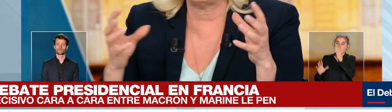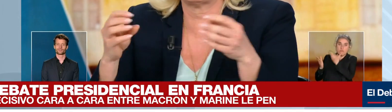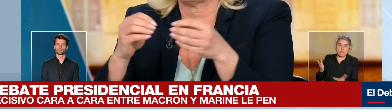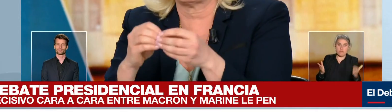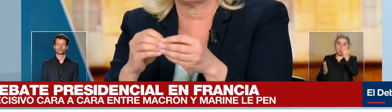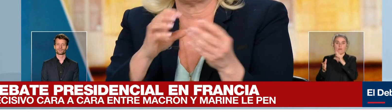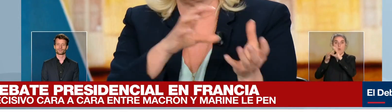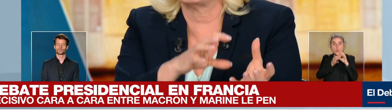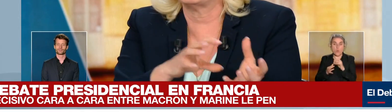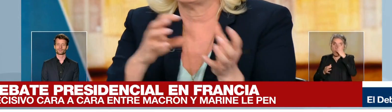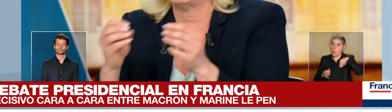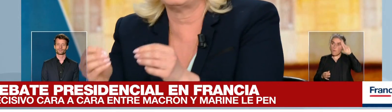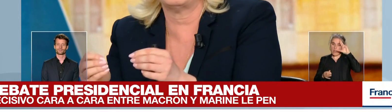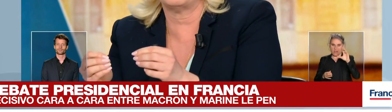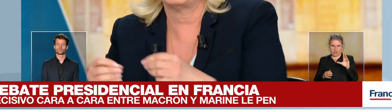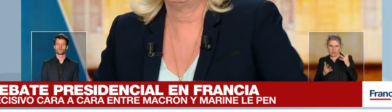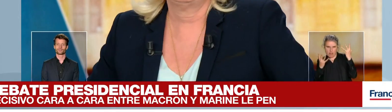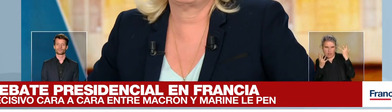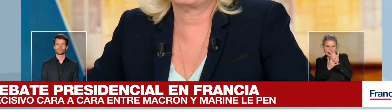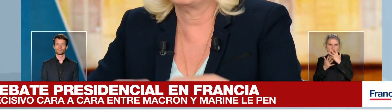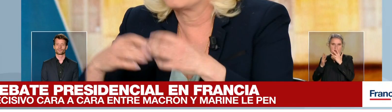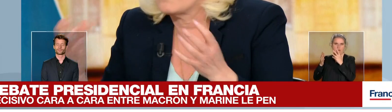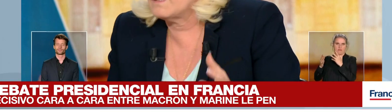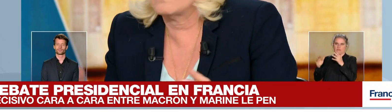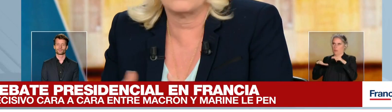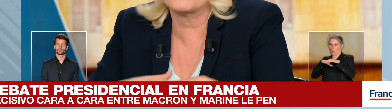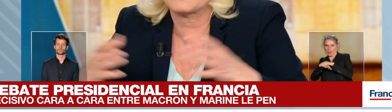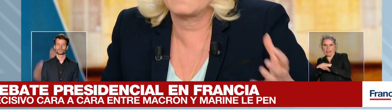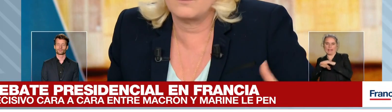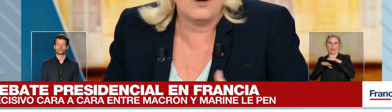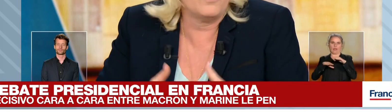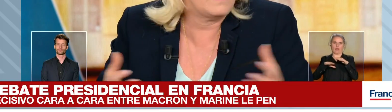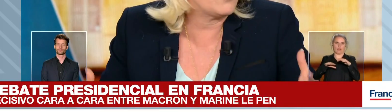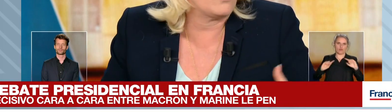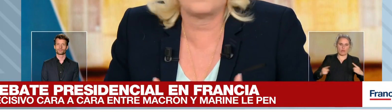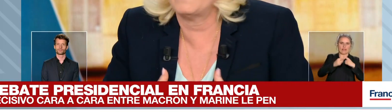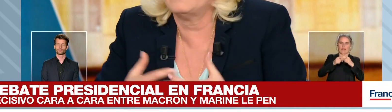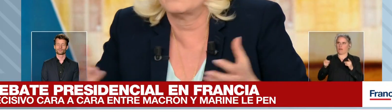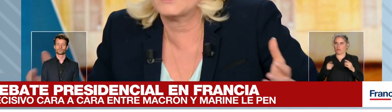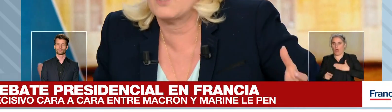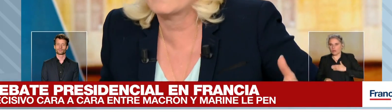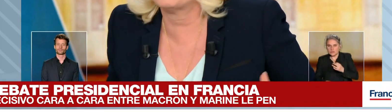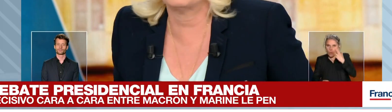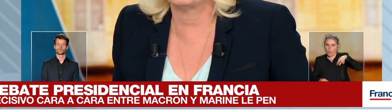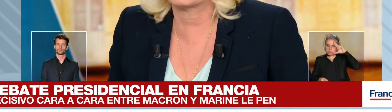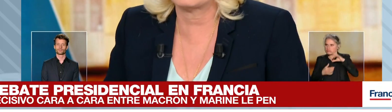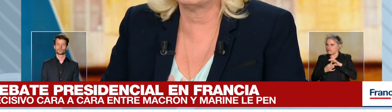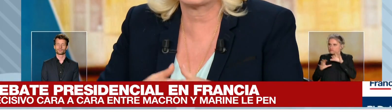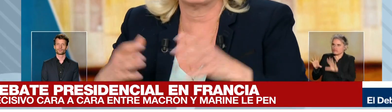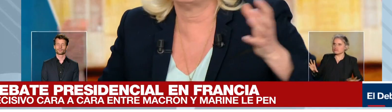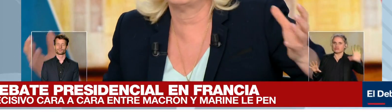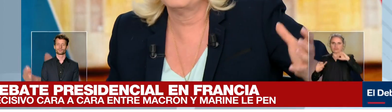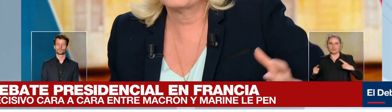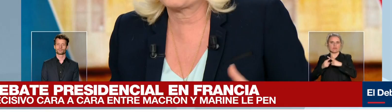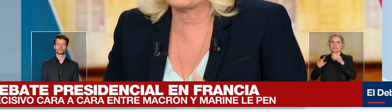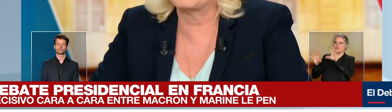no es la Unión Europea. Usted siempre confunde la Unión Europea y Europa. Europa es Europa, soy